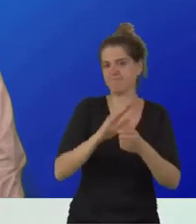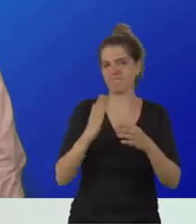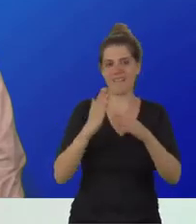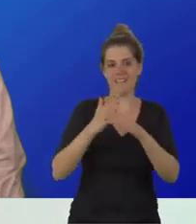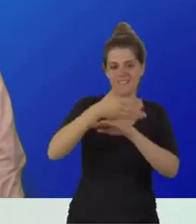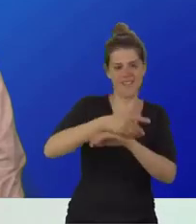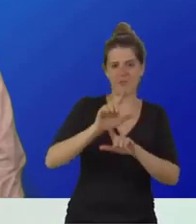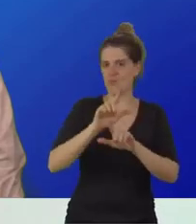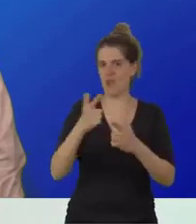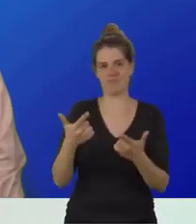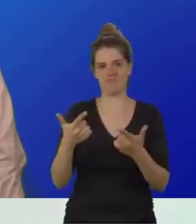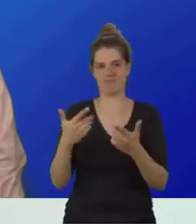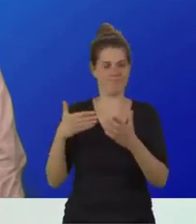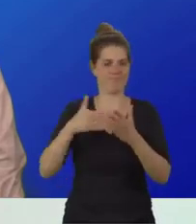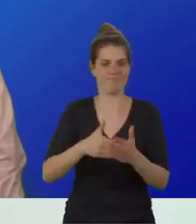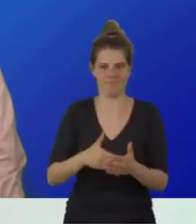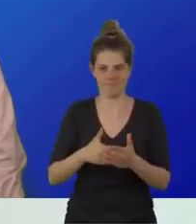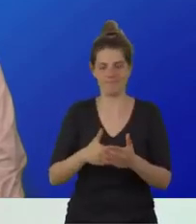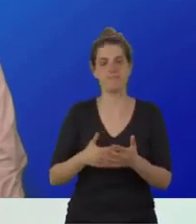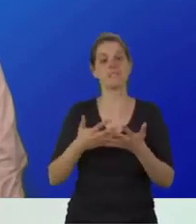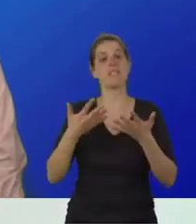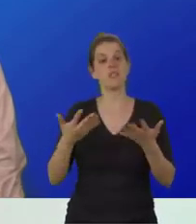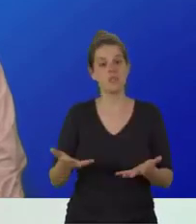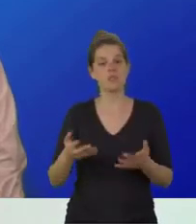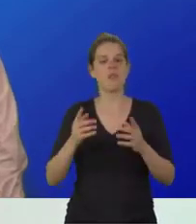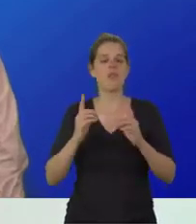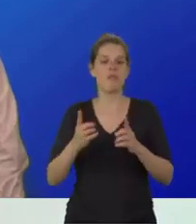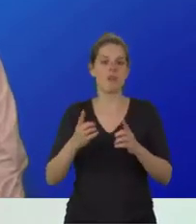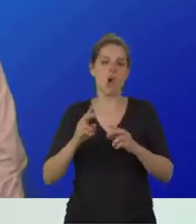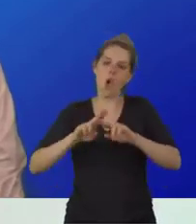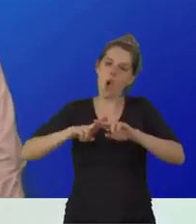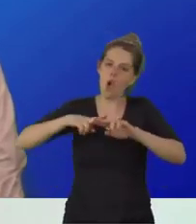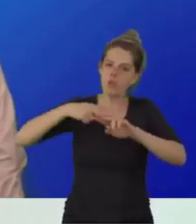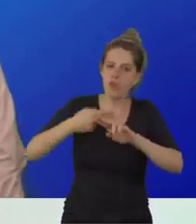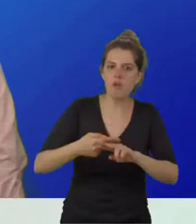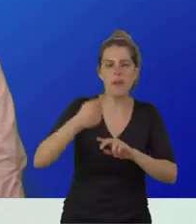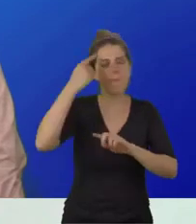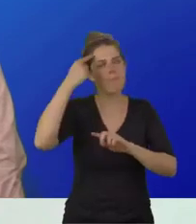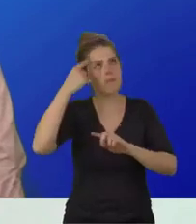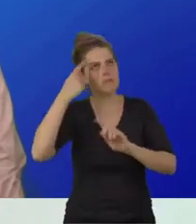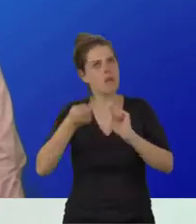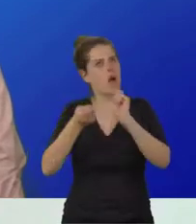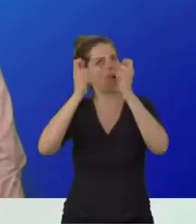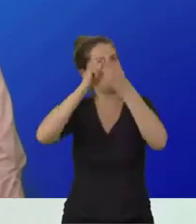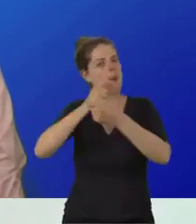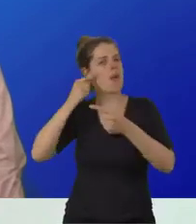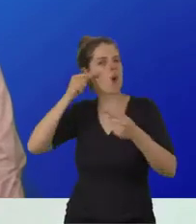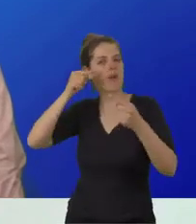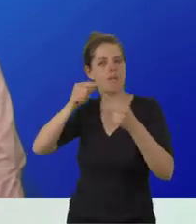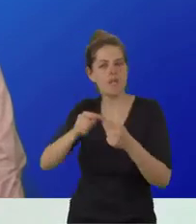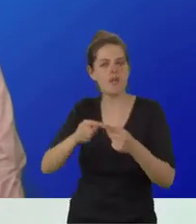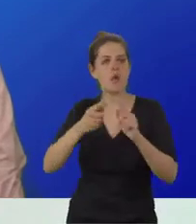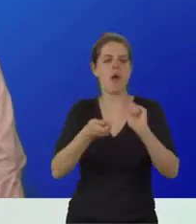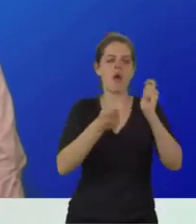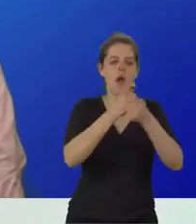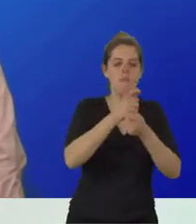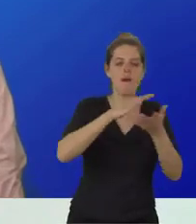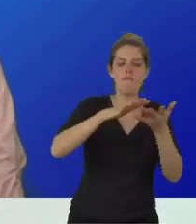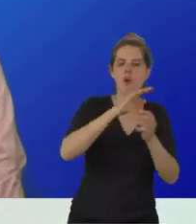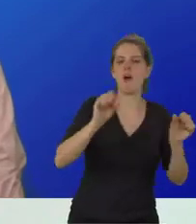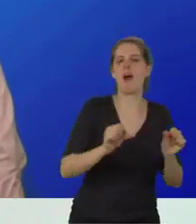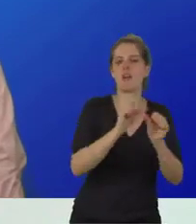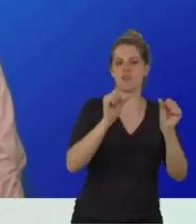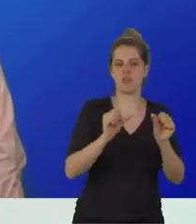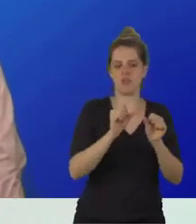esa accesibilidad. Entonces hemos tenido que replantearnos los objetivos, hemos tenido que replantearnos las